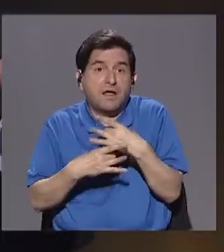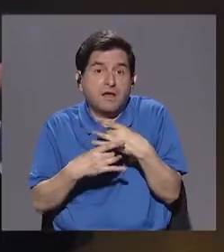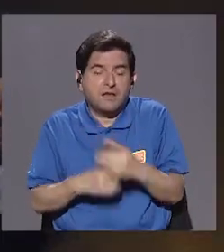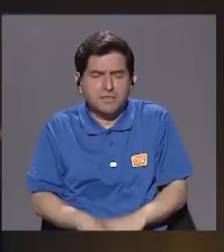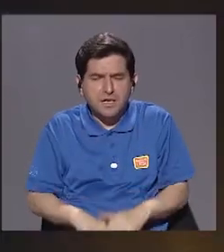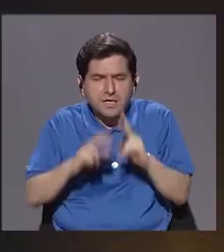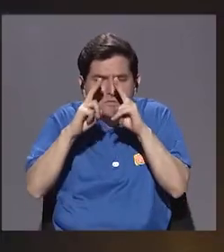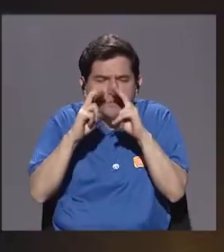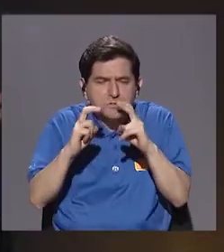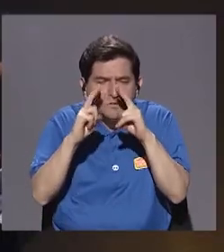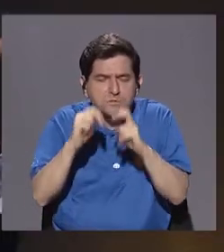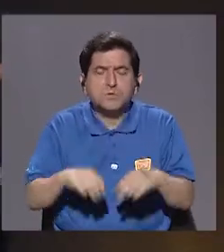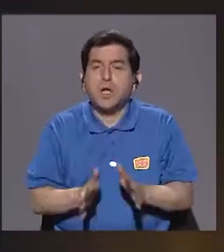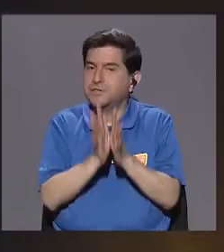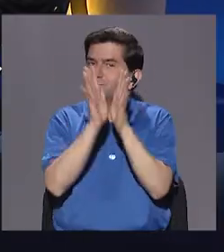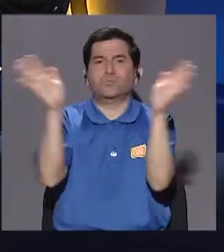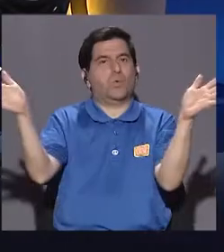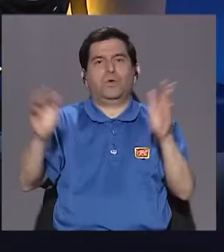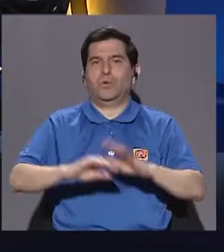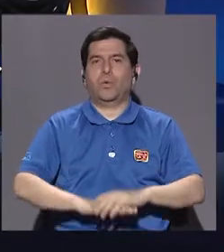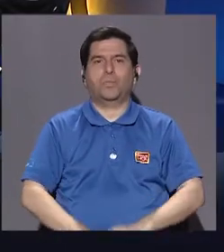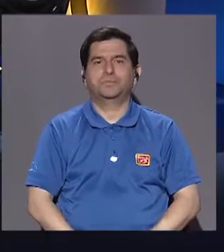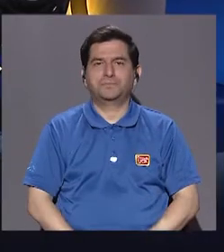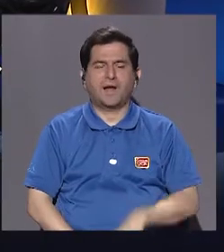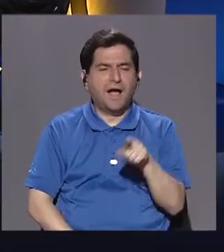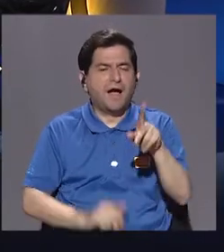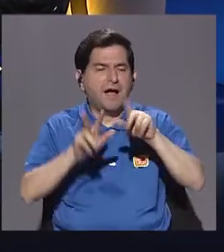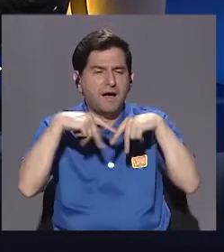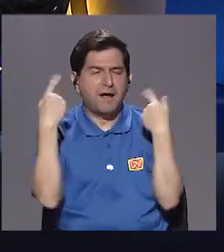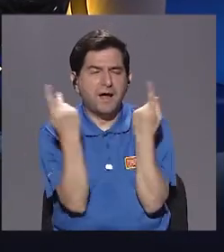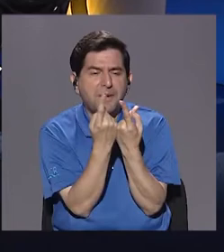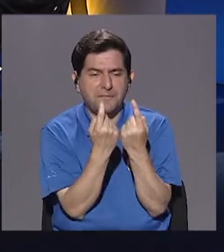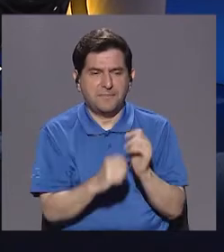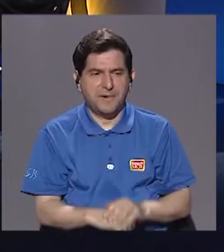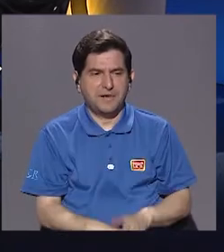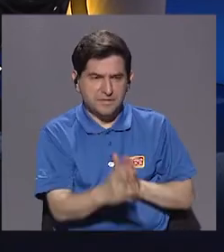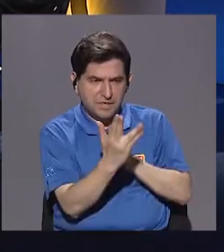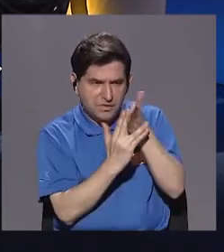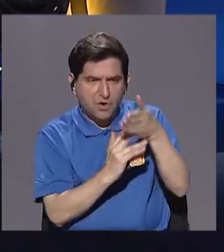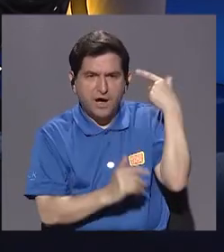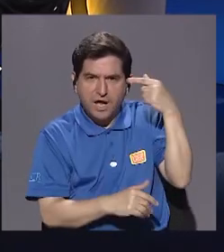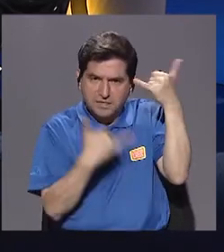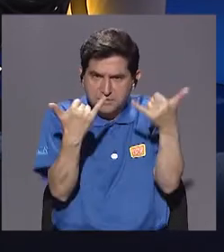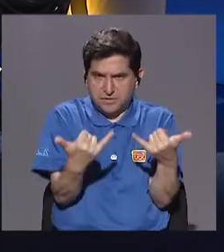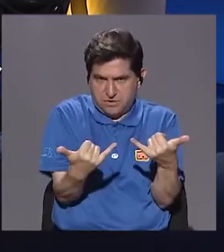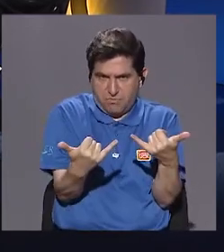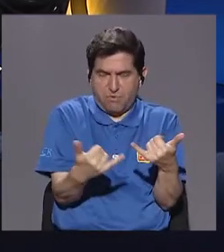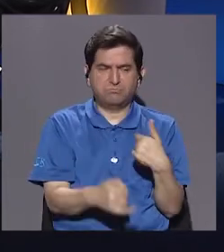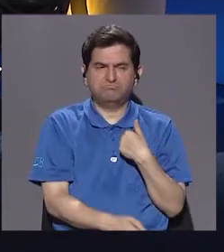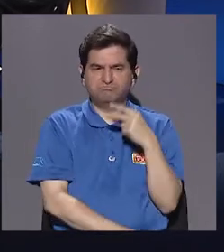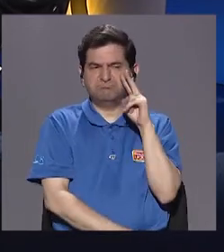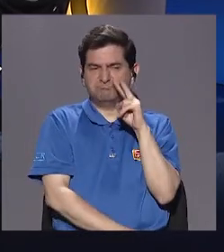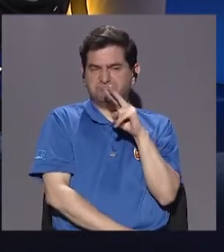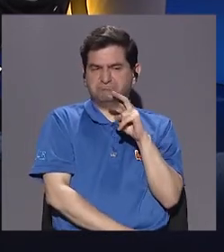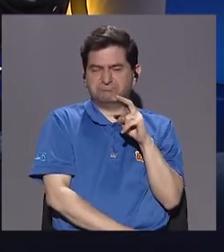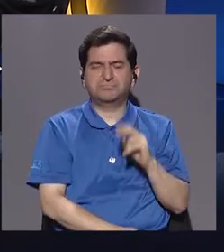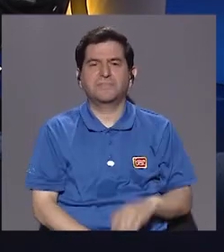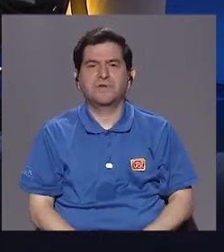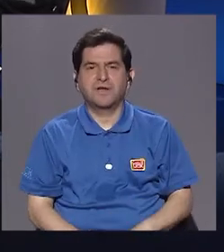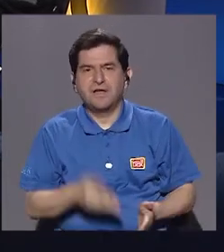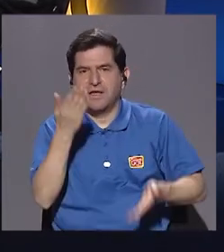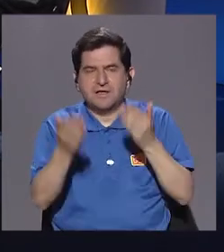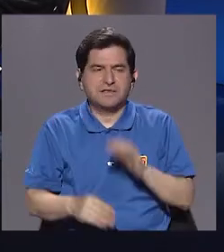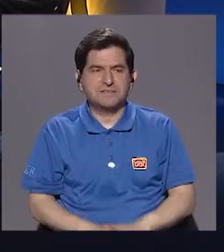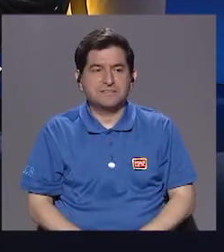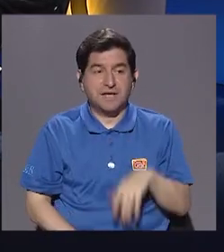en la lista es totalmente publique en la pista bueno este partido logró acceder al gobierno voy a ver si así éste quedó